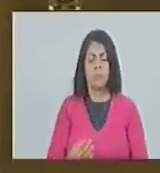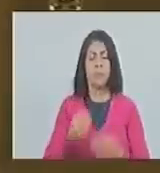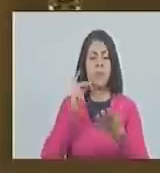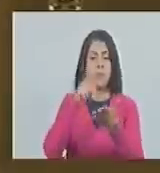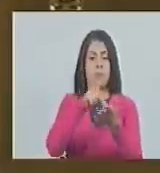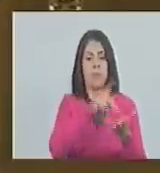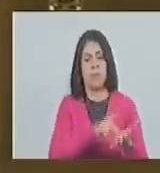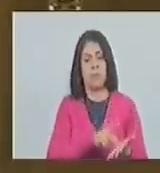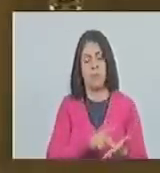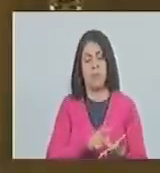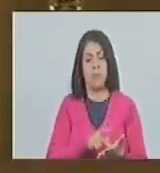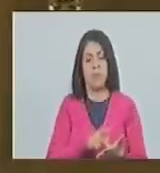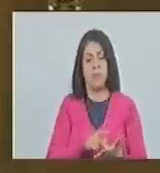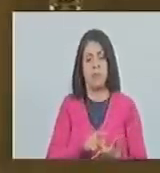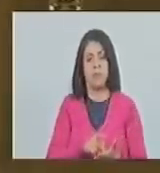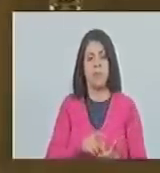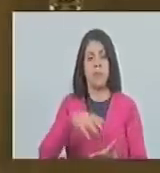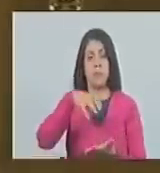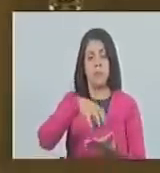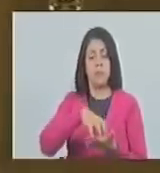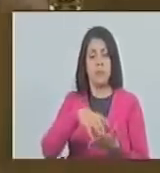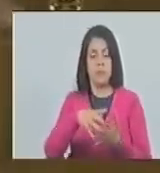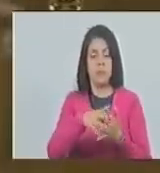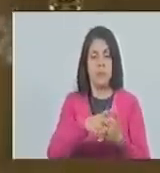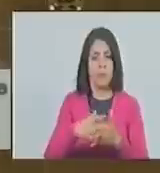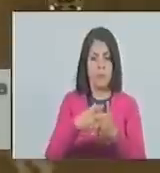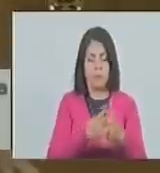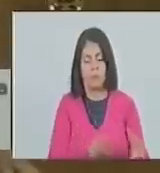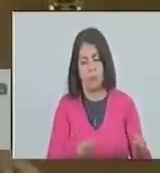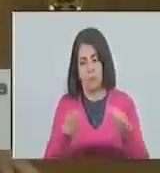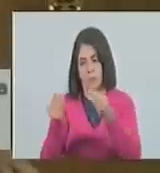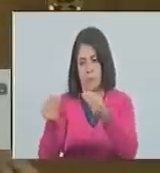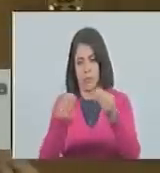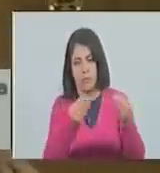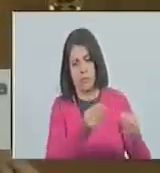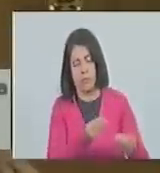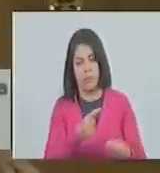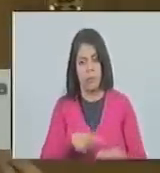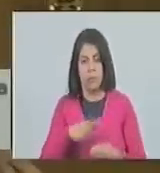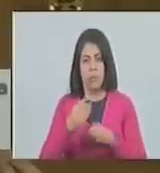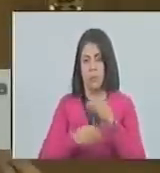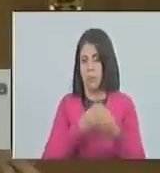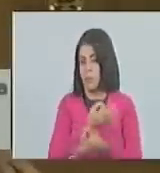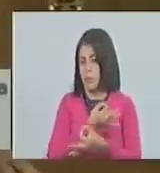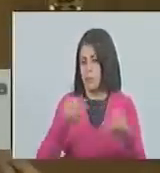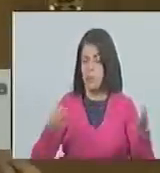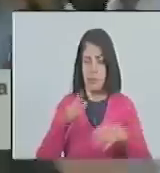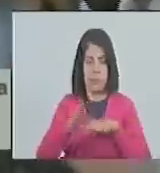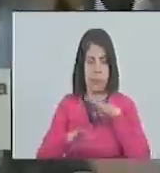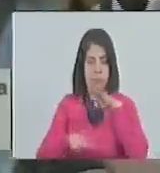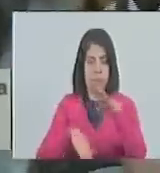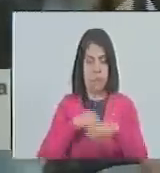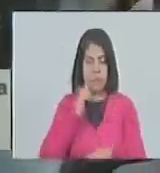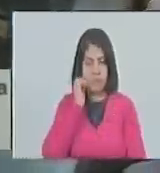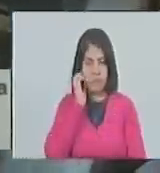audiencia en los consulados de Estados Unidos y la entreguemos allí. Me parece que eso sería un buen paso para ti.